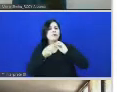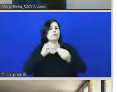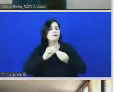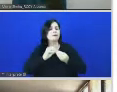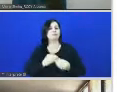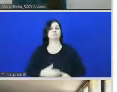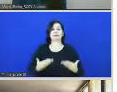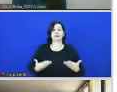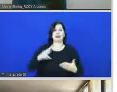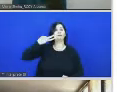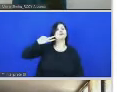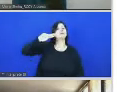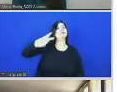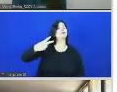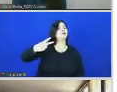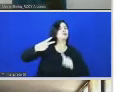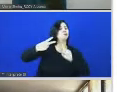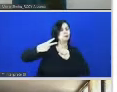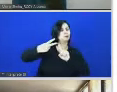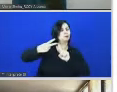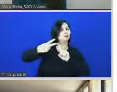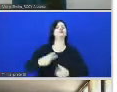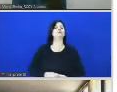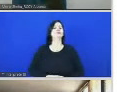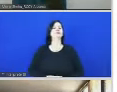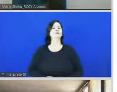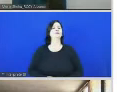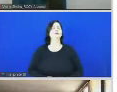tanto avance es porque no hemos logrado